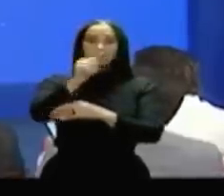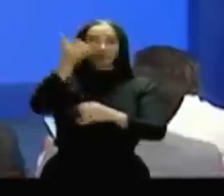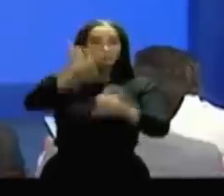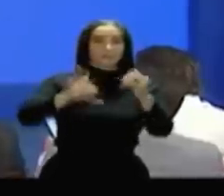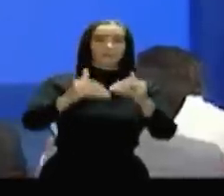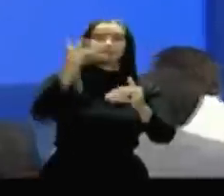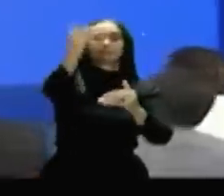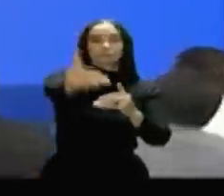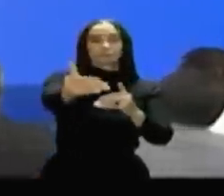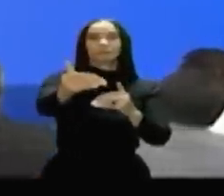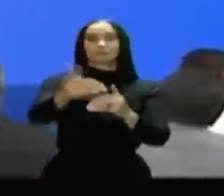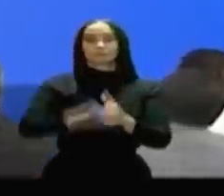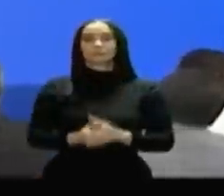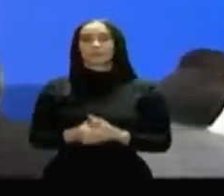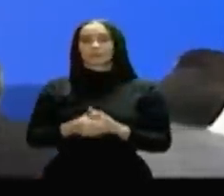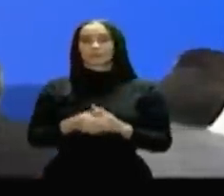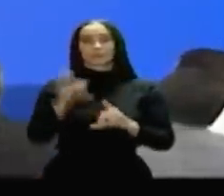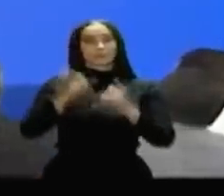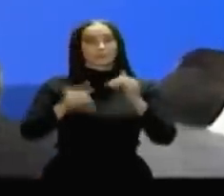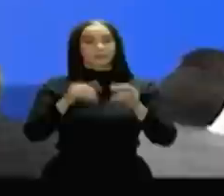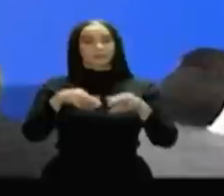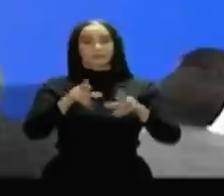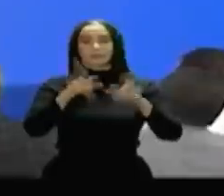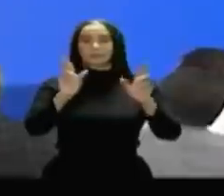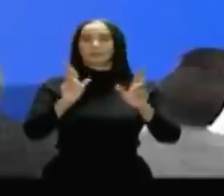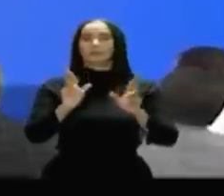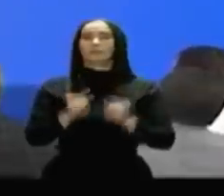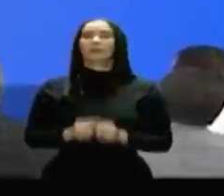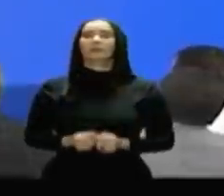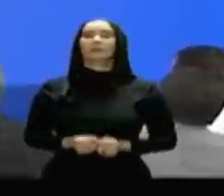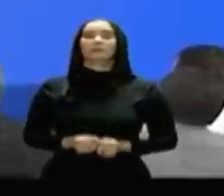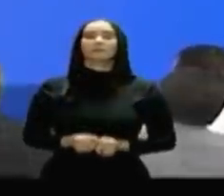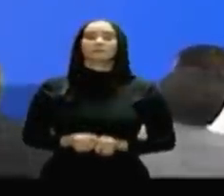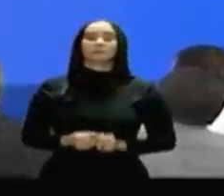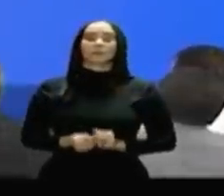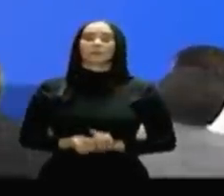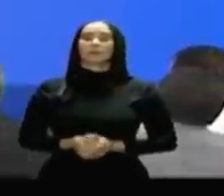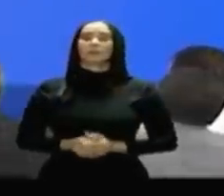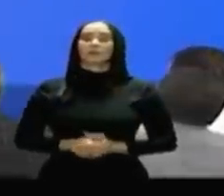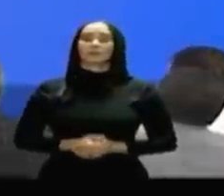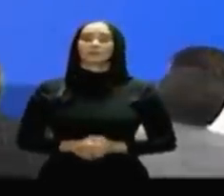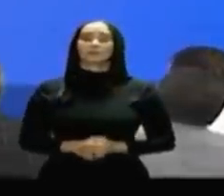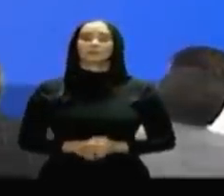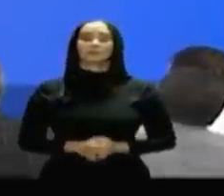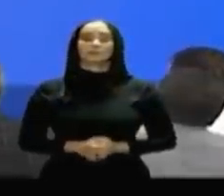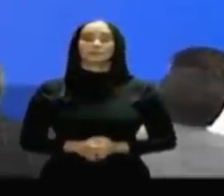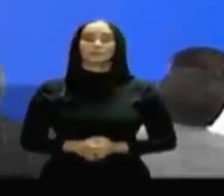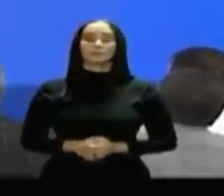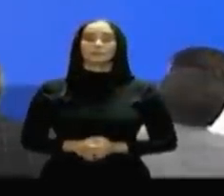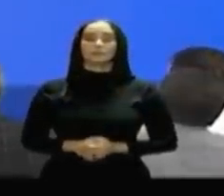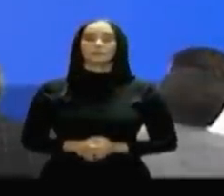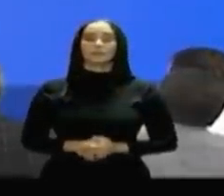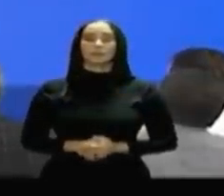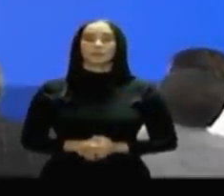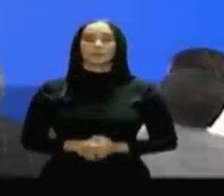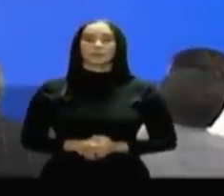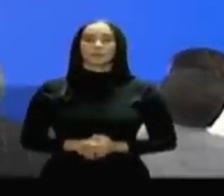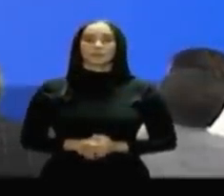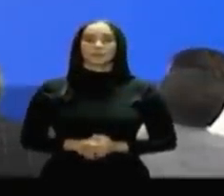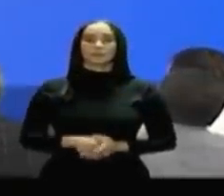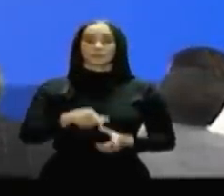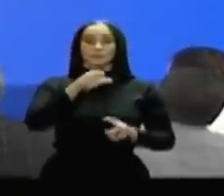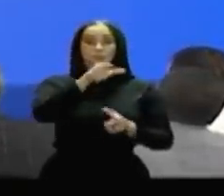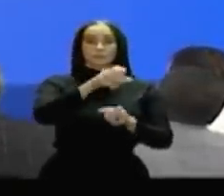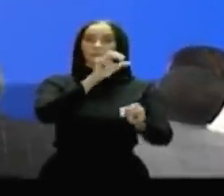salvar el agua. Sí, a la vigía va lo que nosotros tenemos, poquísima agua. Poquísima agua. no hacer ilusiones, poquísima agua. Ojalá